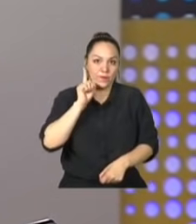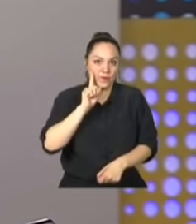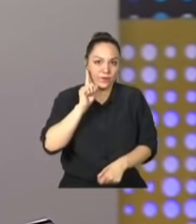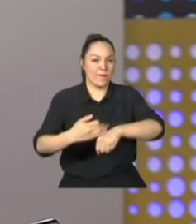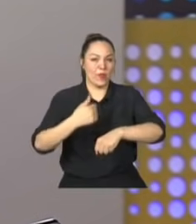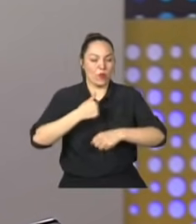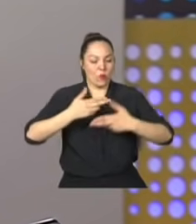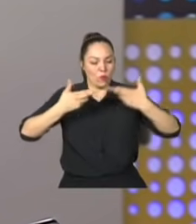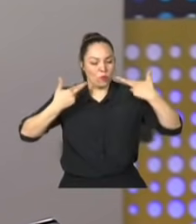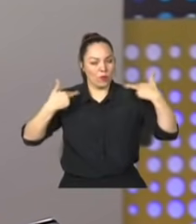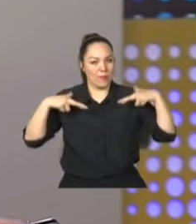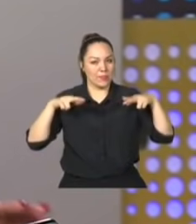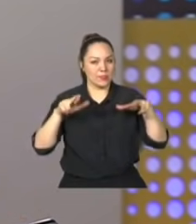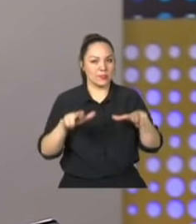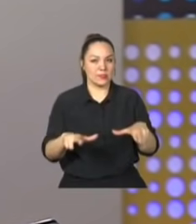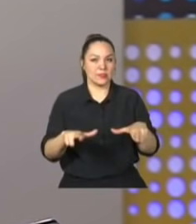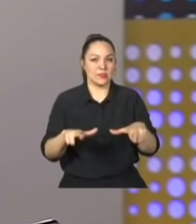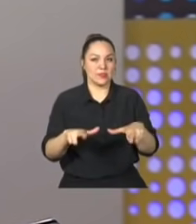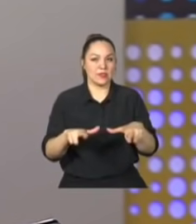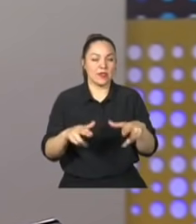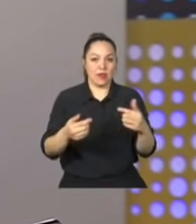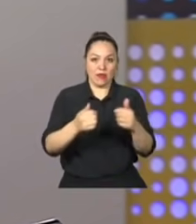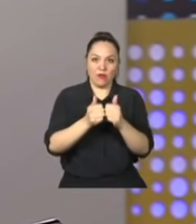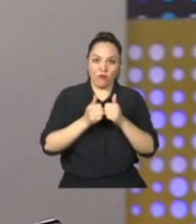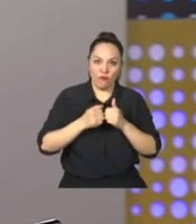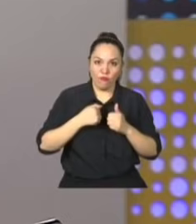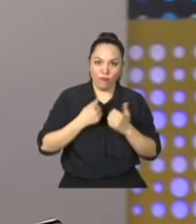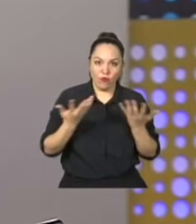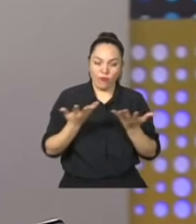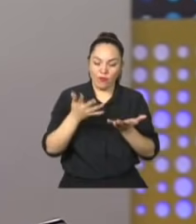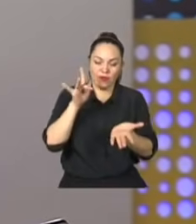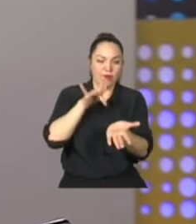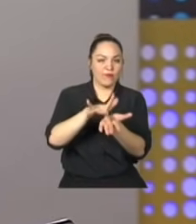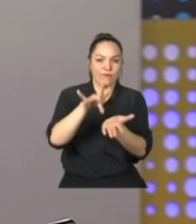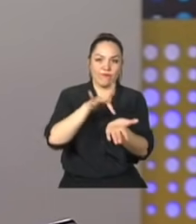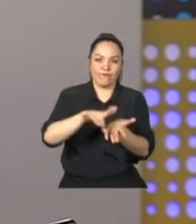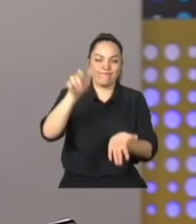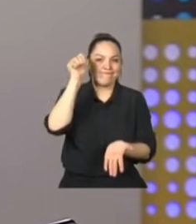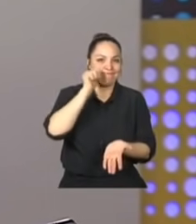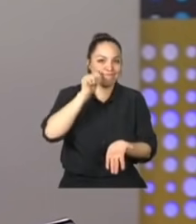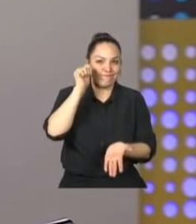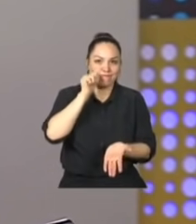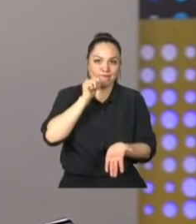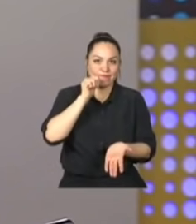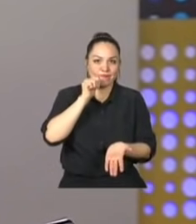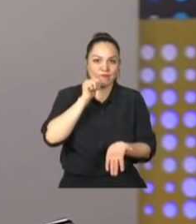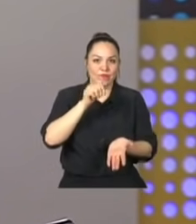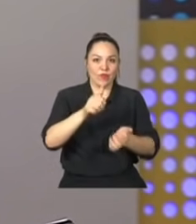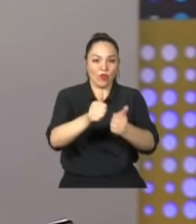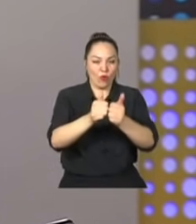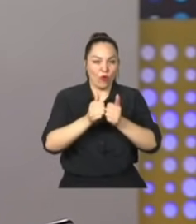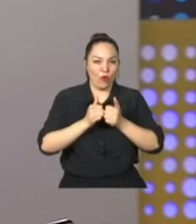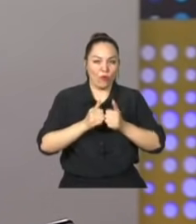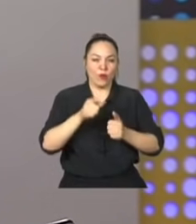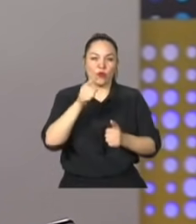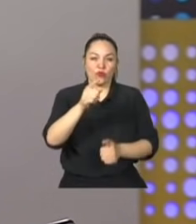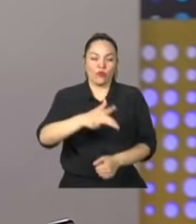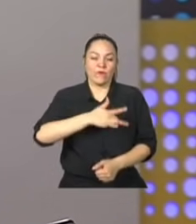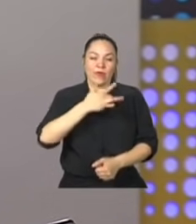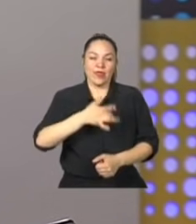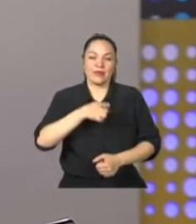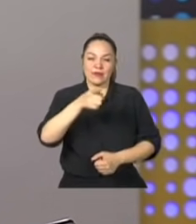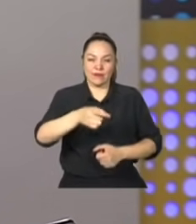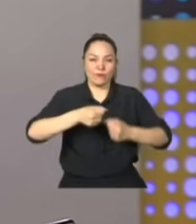cuidar. ¿Eh? Conmigo van a tener un apoyo. Conmigo, tú como mujer, te vas a sentir muy